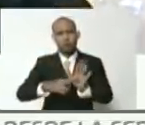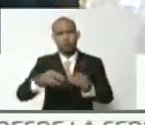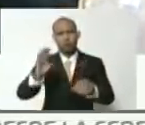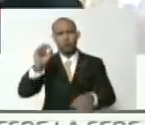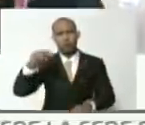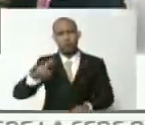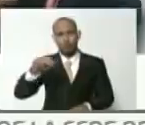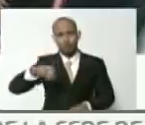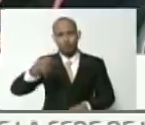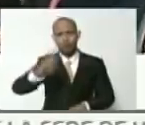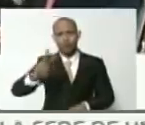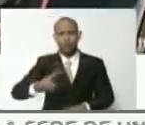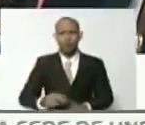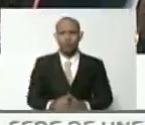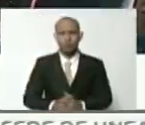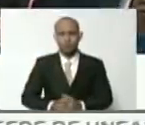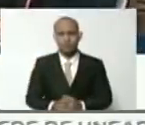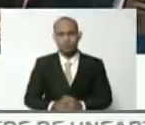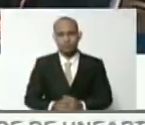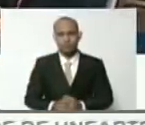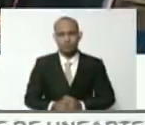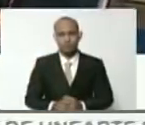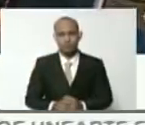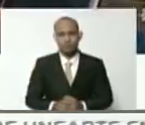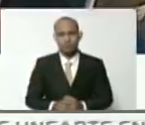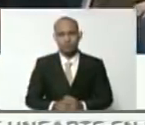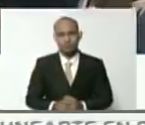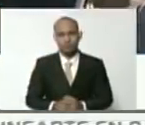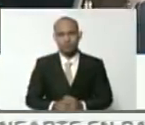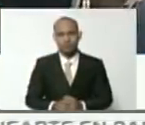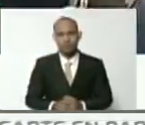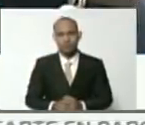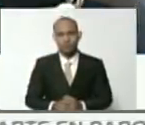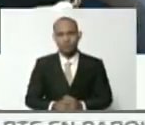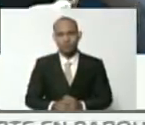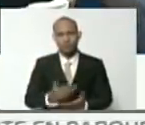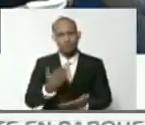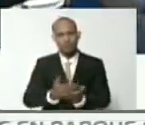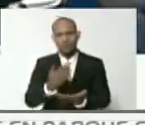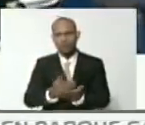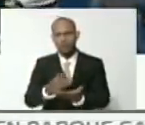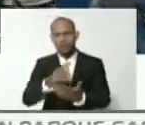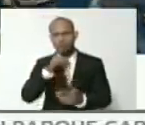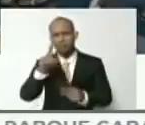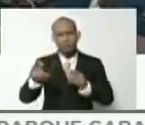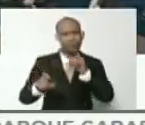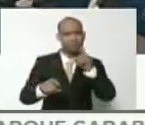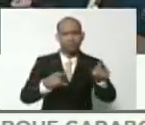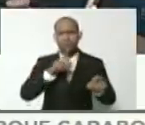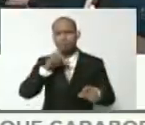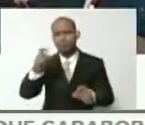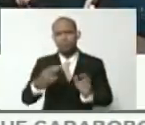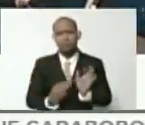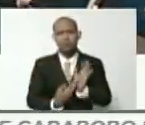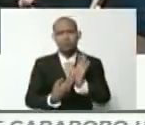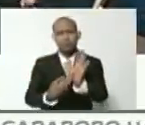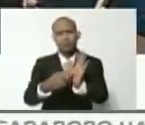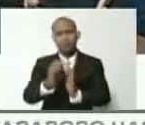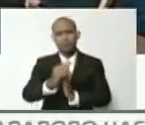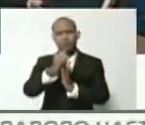de la Organización de las Naciones Unidas y ha estado en consulta permanente con los representantes de nuestro país en